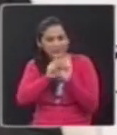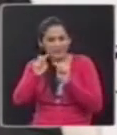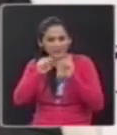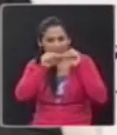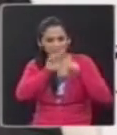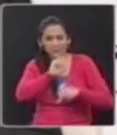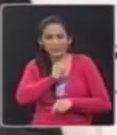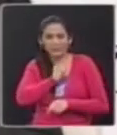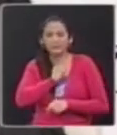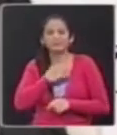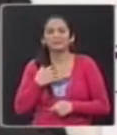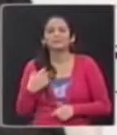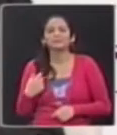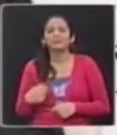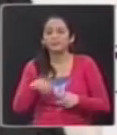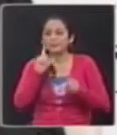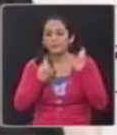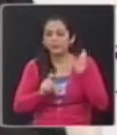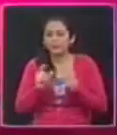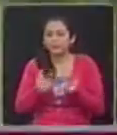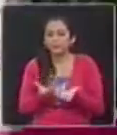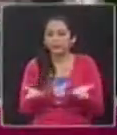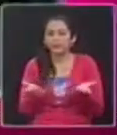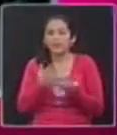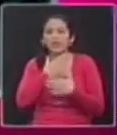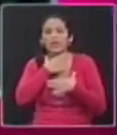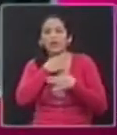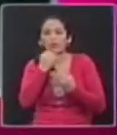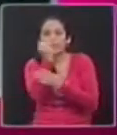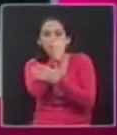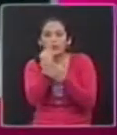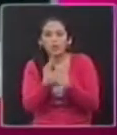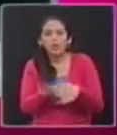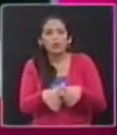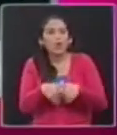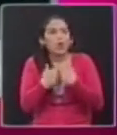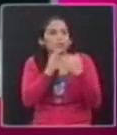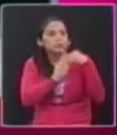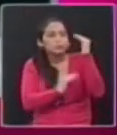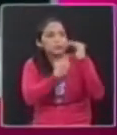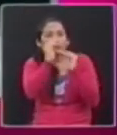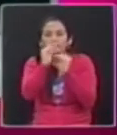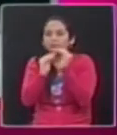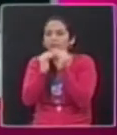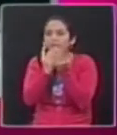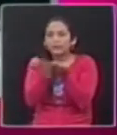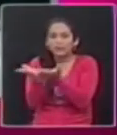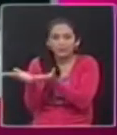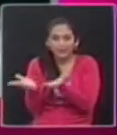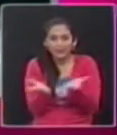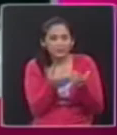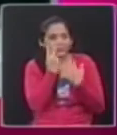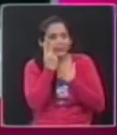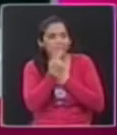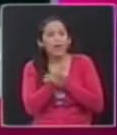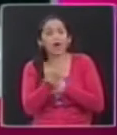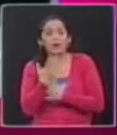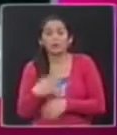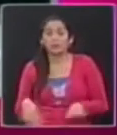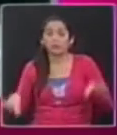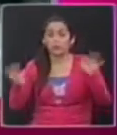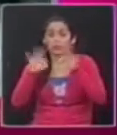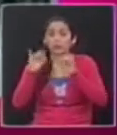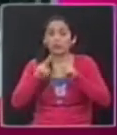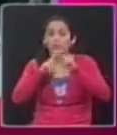profesionales ecuatorianos, tanto del diseño como de la construcción, están vinculados ya a esta necesidad de